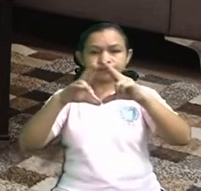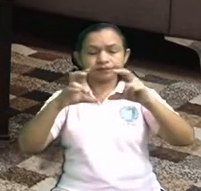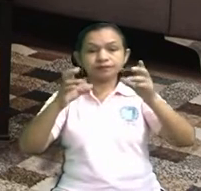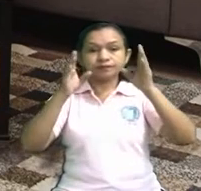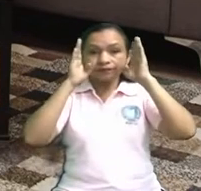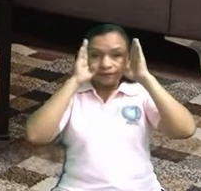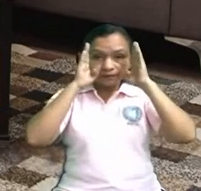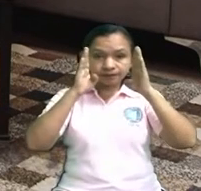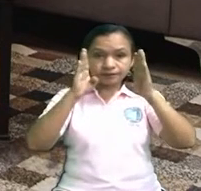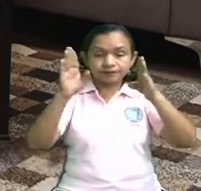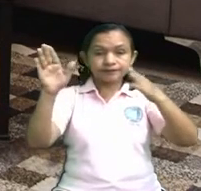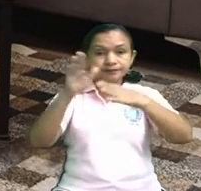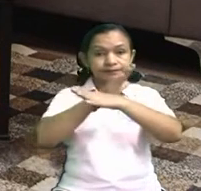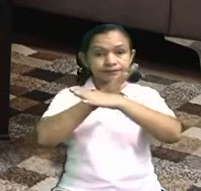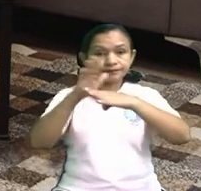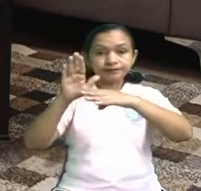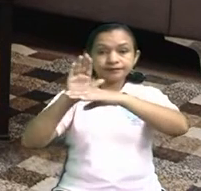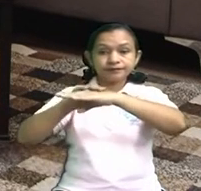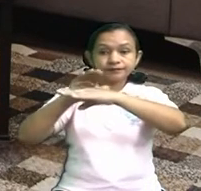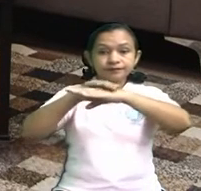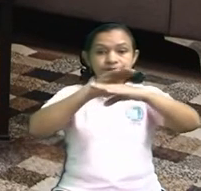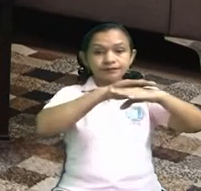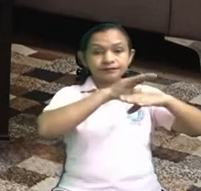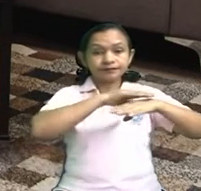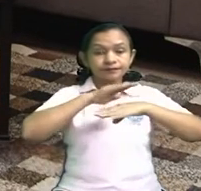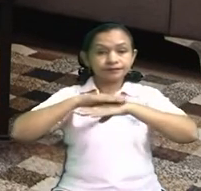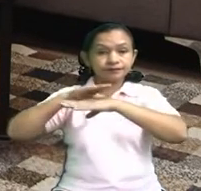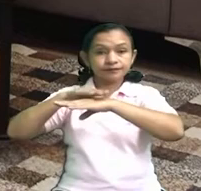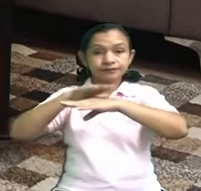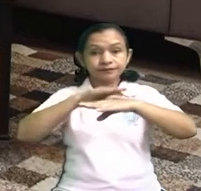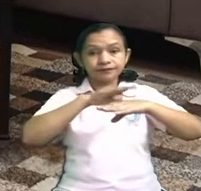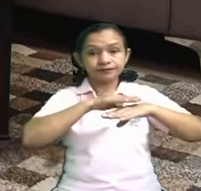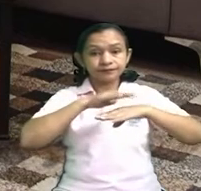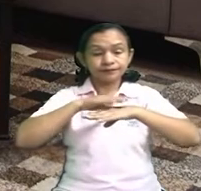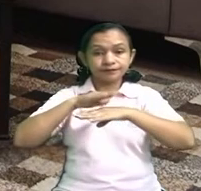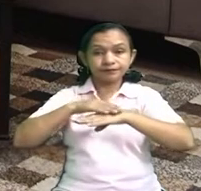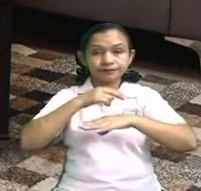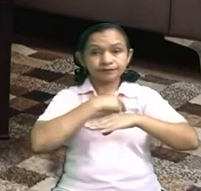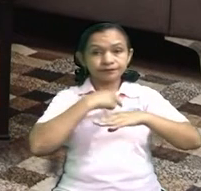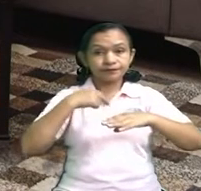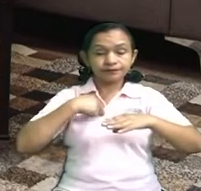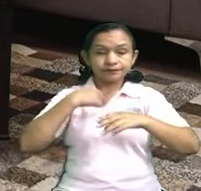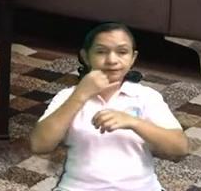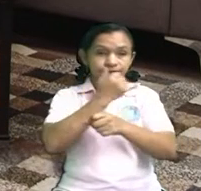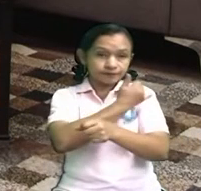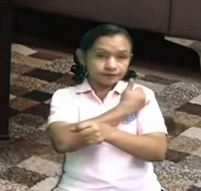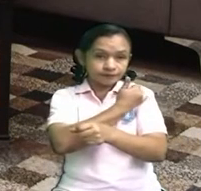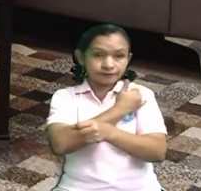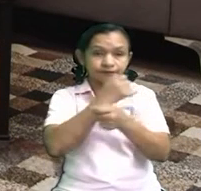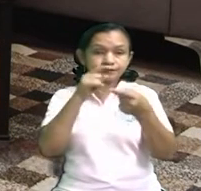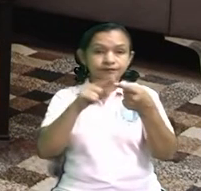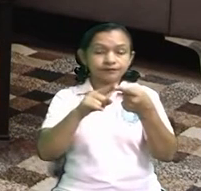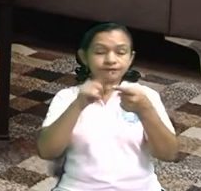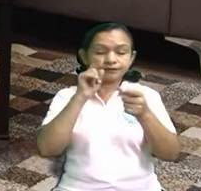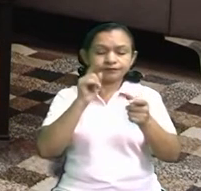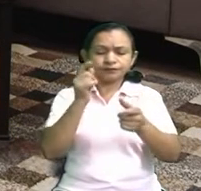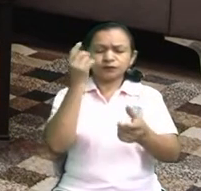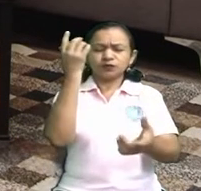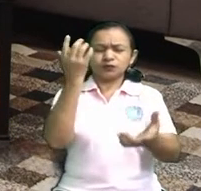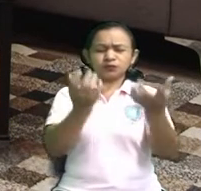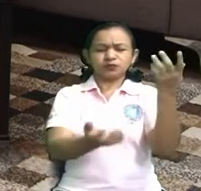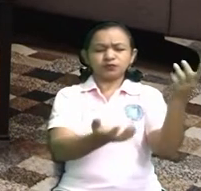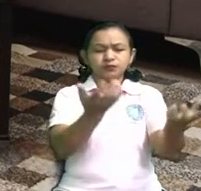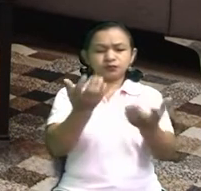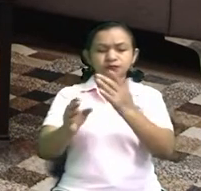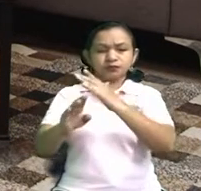atender las distintas emergencias que se puedan derivar, ya sea prehospitalaria, ya sea contra incendios,